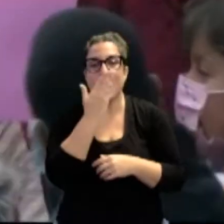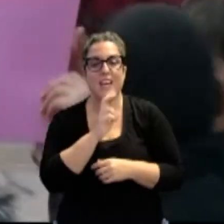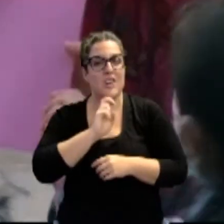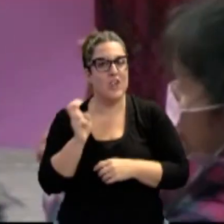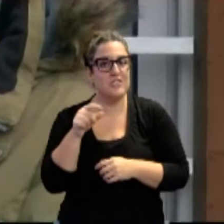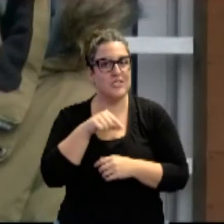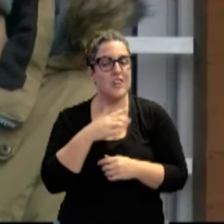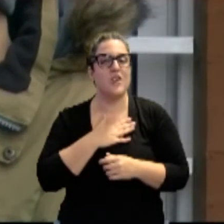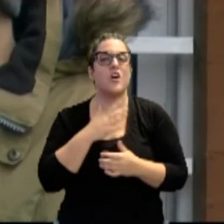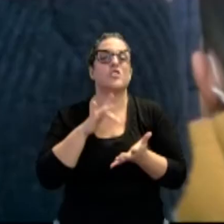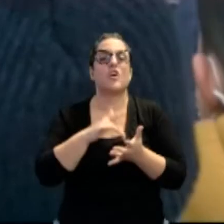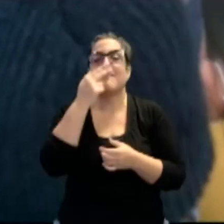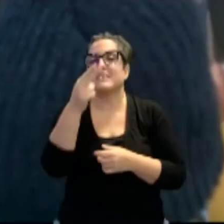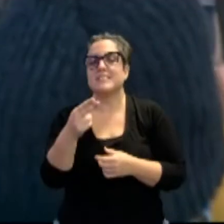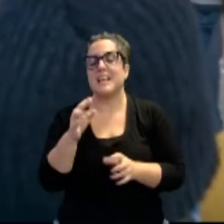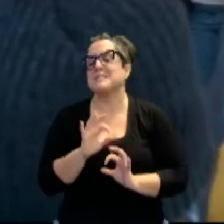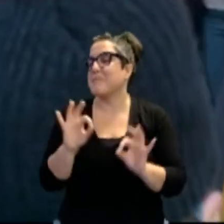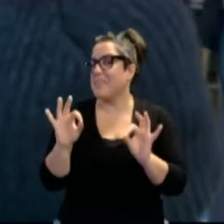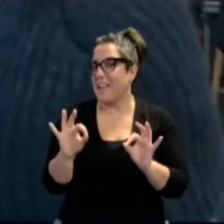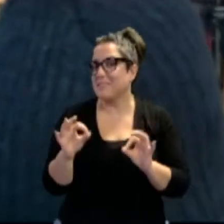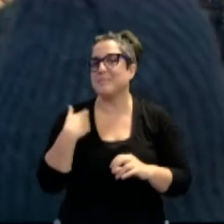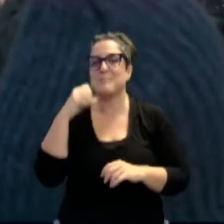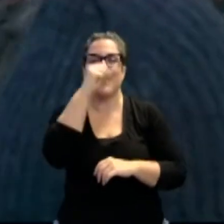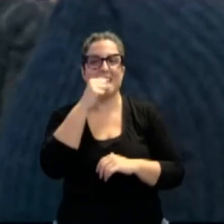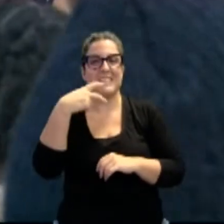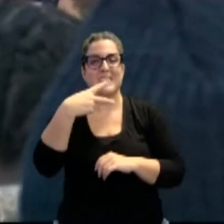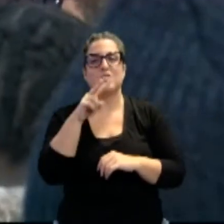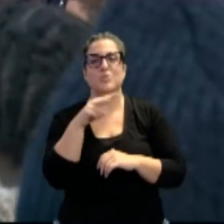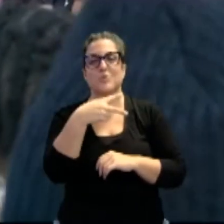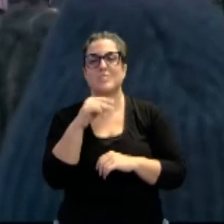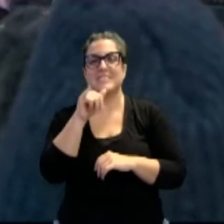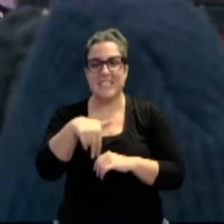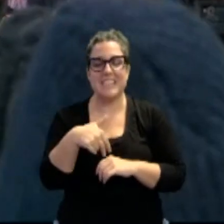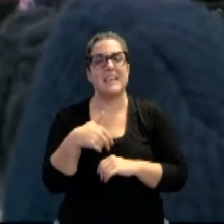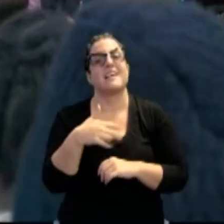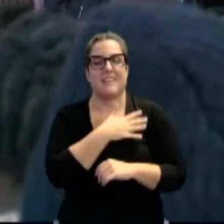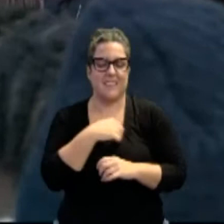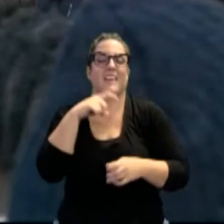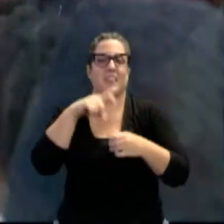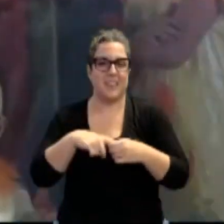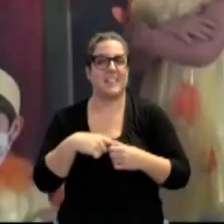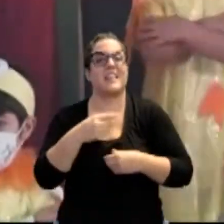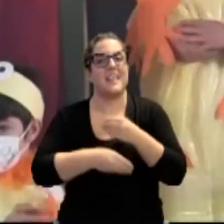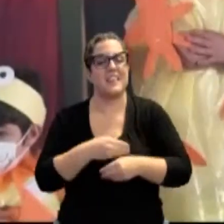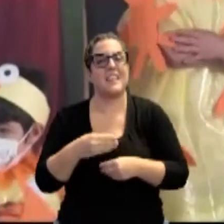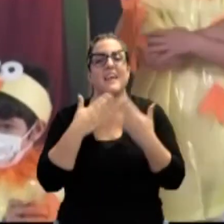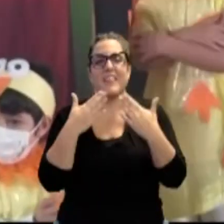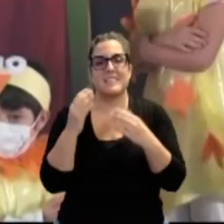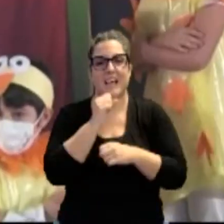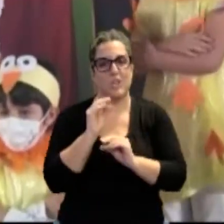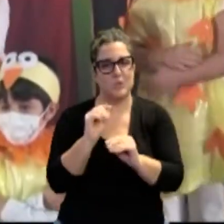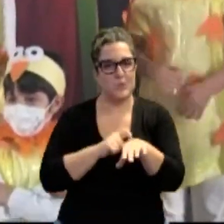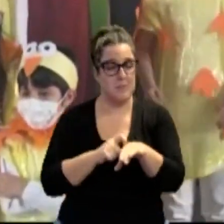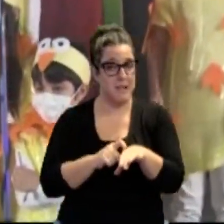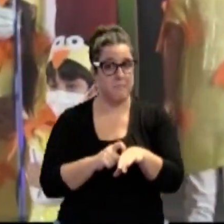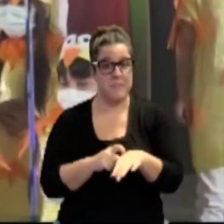han contado con una visita muy especial. El cantante Chuchín Ibáñez no ha querido faltar a la cita con sus rancheras. Buenos recuerdos